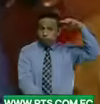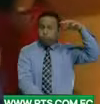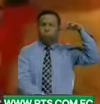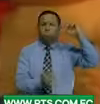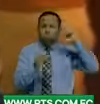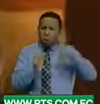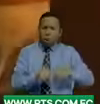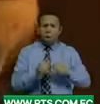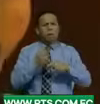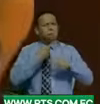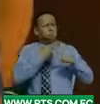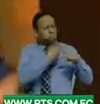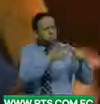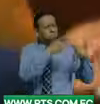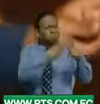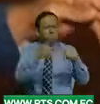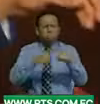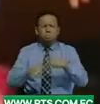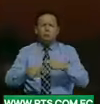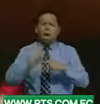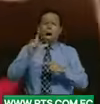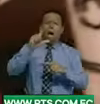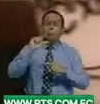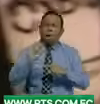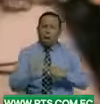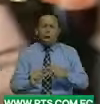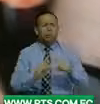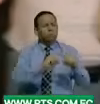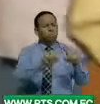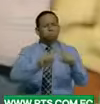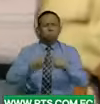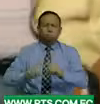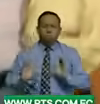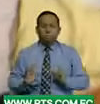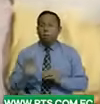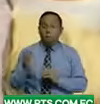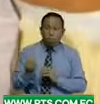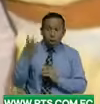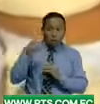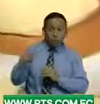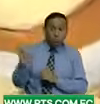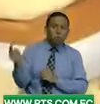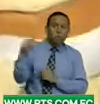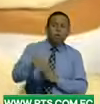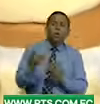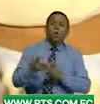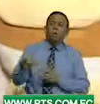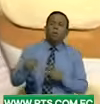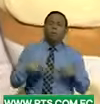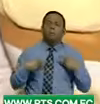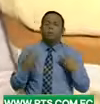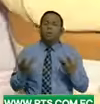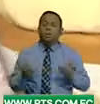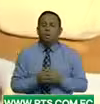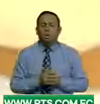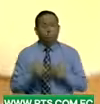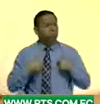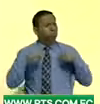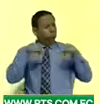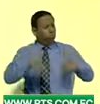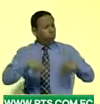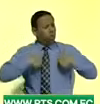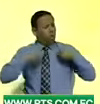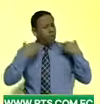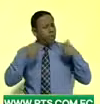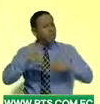pueden encontrar de todo tipo de precios y también modelos. Caballero, buenas noches. ¿De qué sector de la ciudad viene usted o de otra ciudad, de otra provincia? No, aquí en la